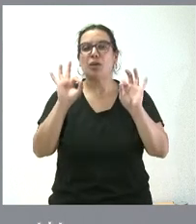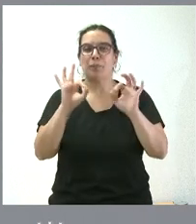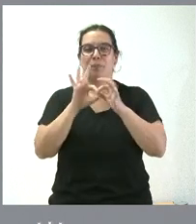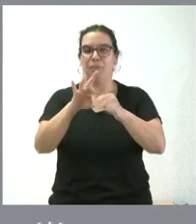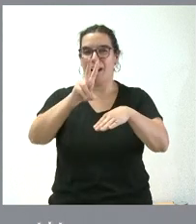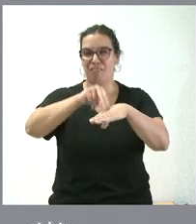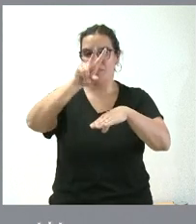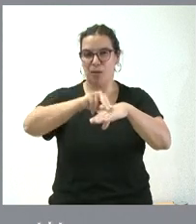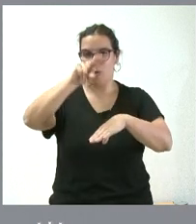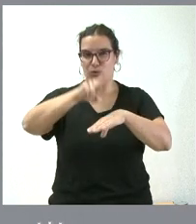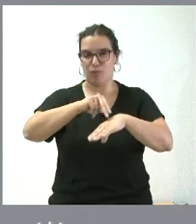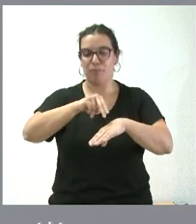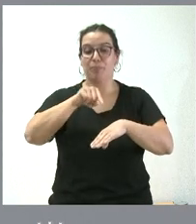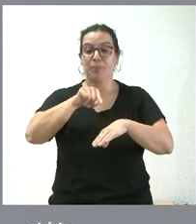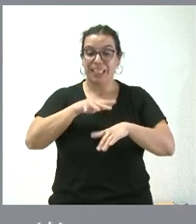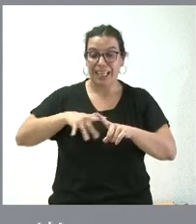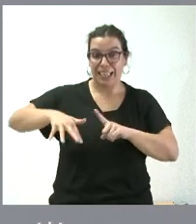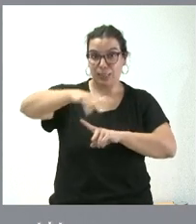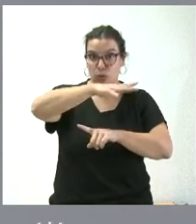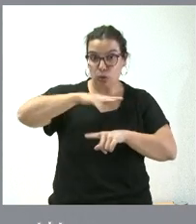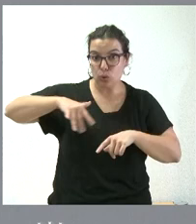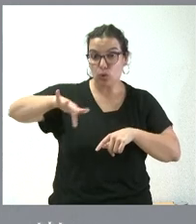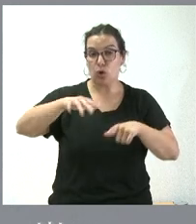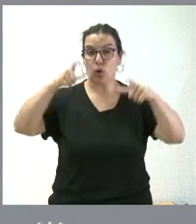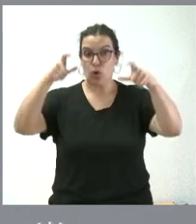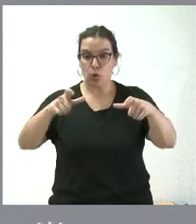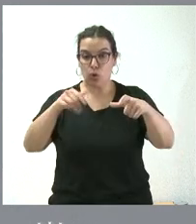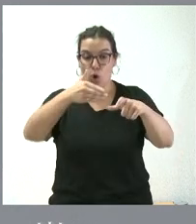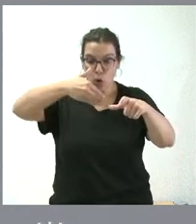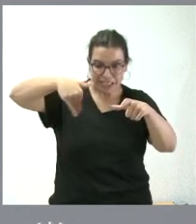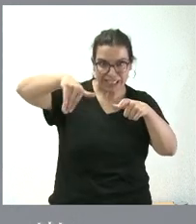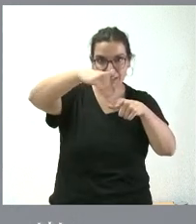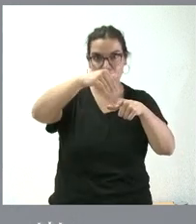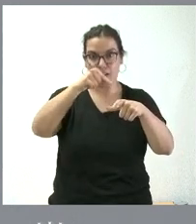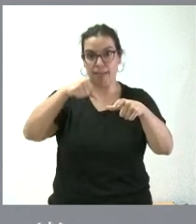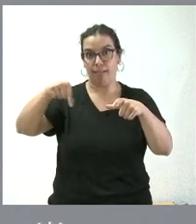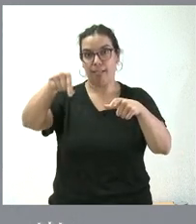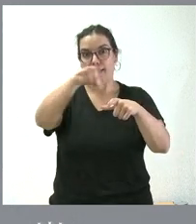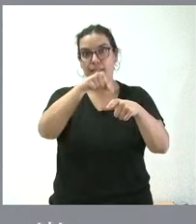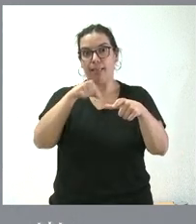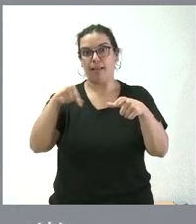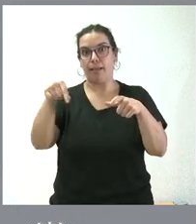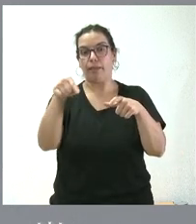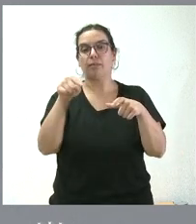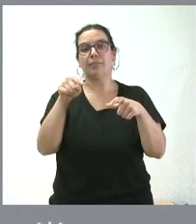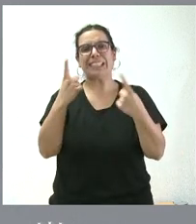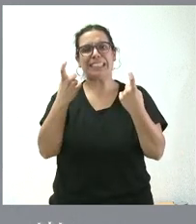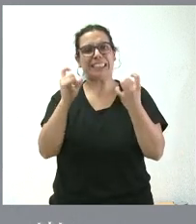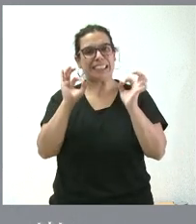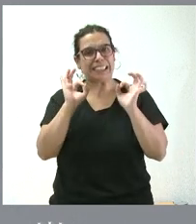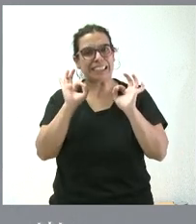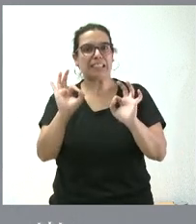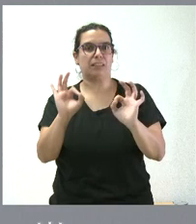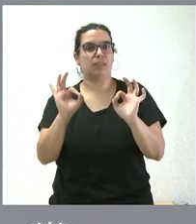y justo lo que es el entorno de la orilla acuática es un ámbito de especial necesidad para el